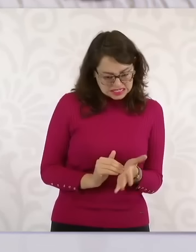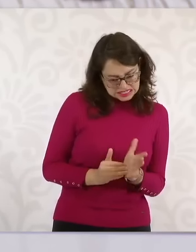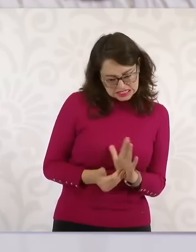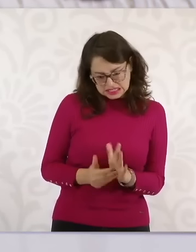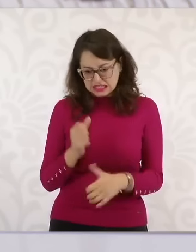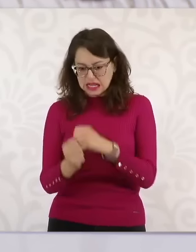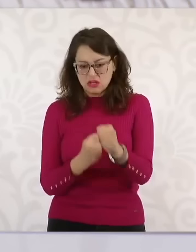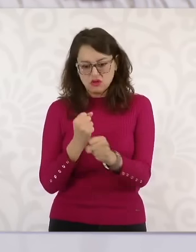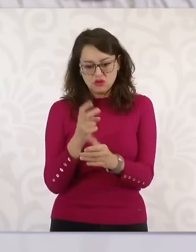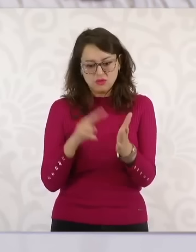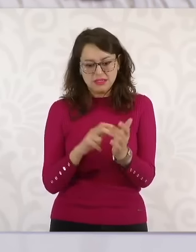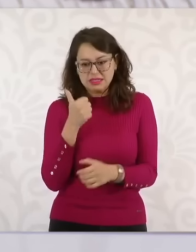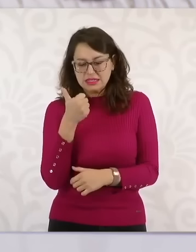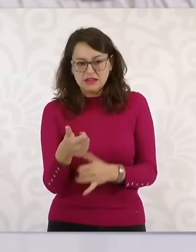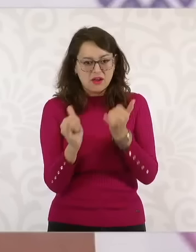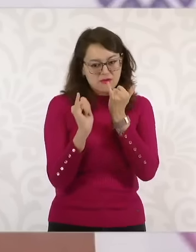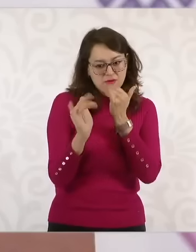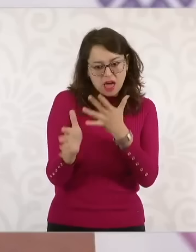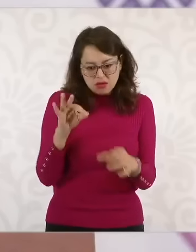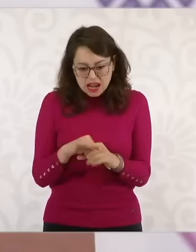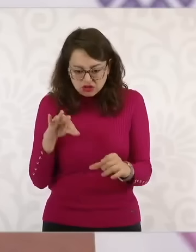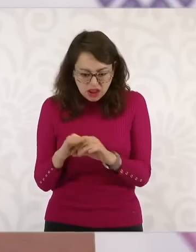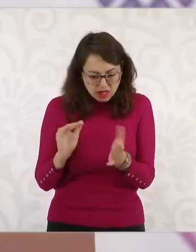el 2006. Bueno, entonces,